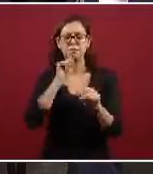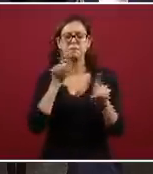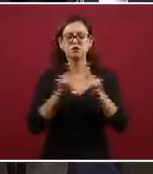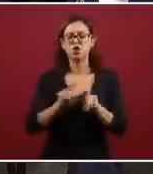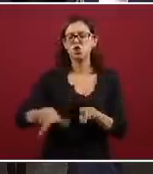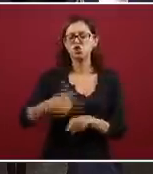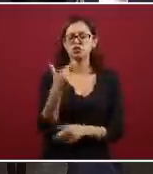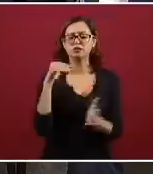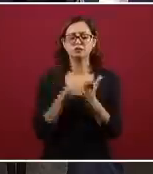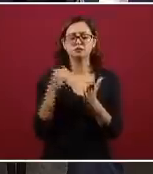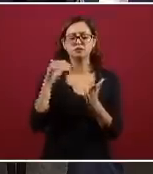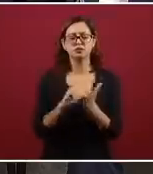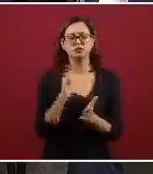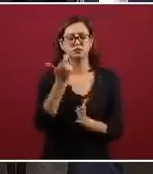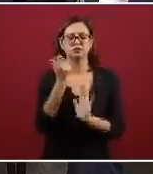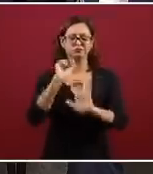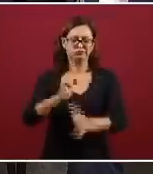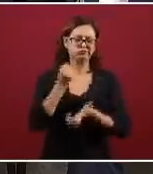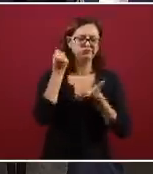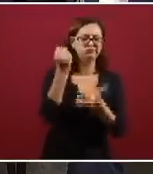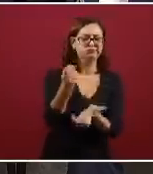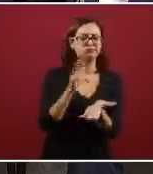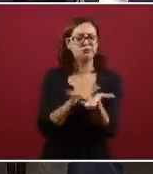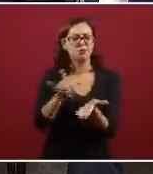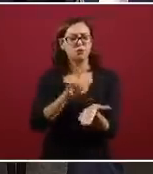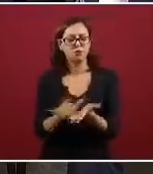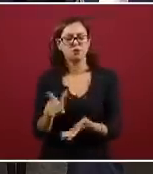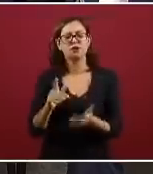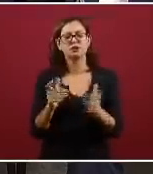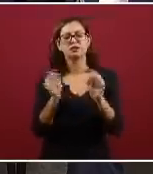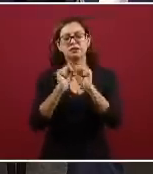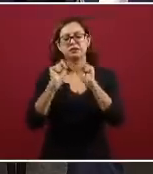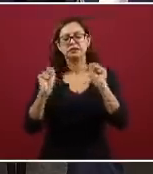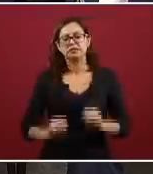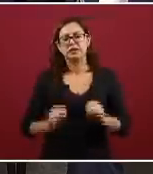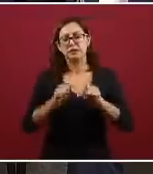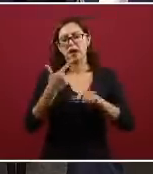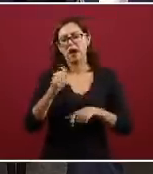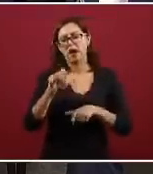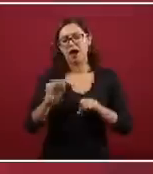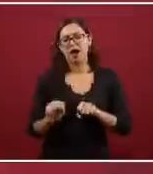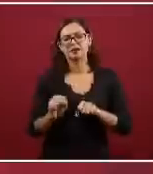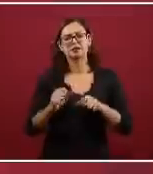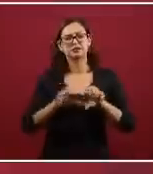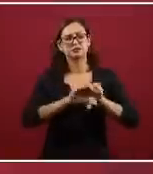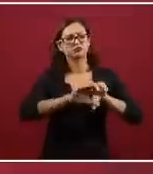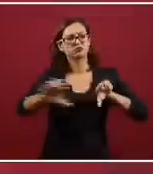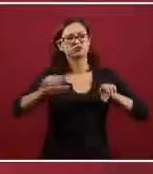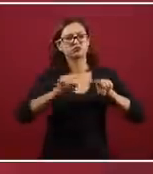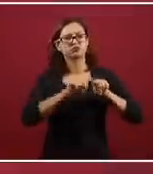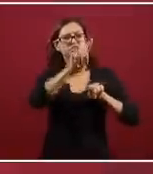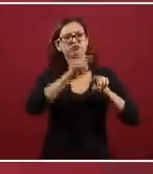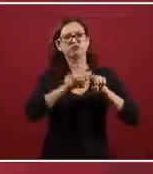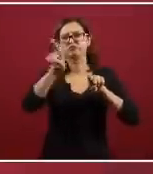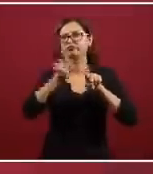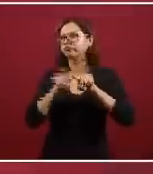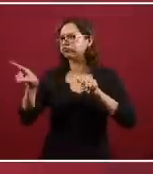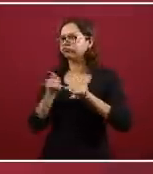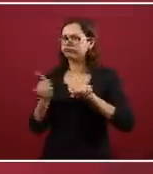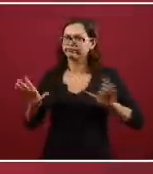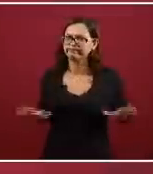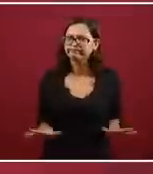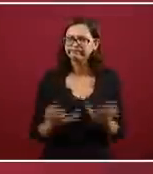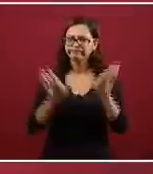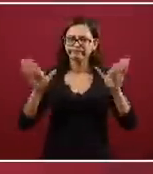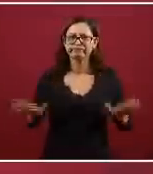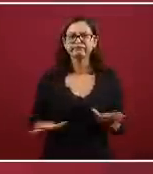pesos adicionales a través de la expansión de nuestro sistema de gasoductos y nuestro compromiso por apoyar cualquier esfuerzo para llevar